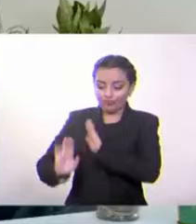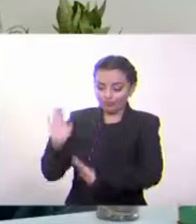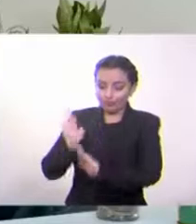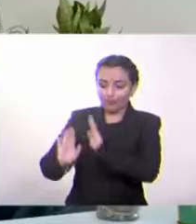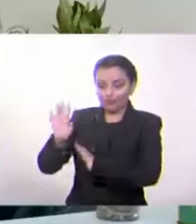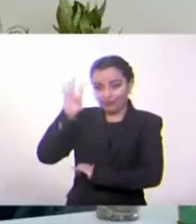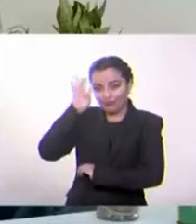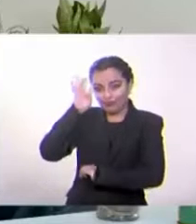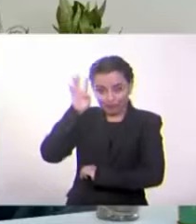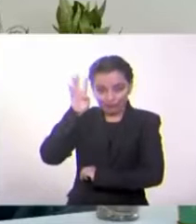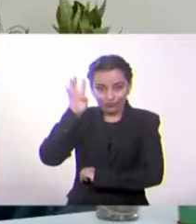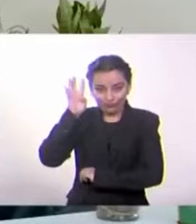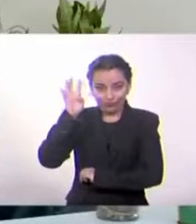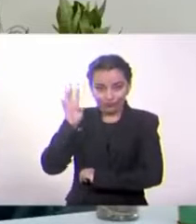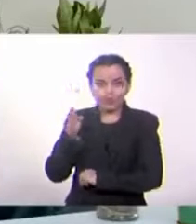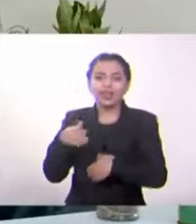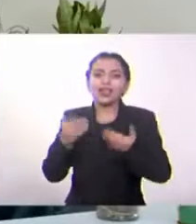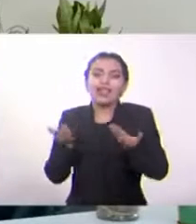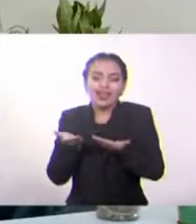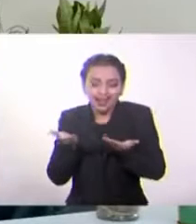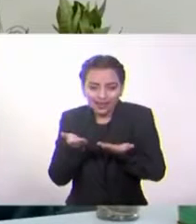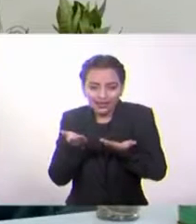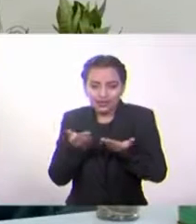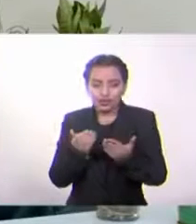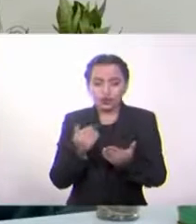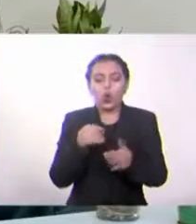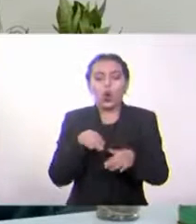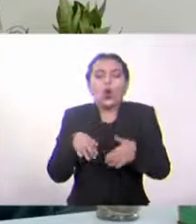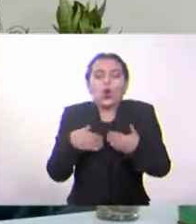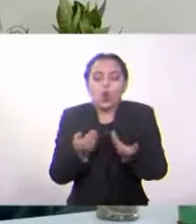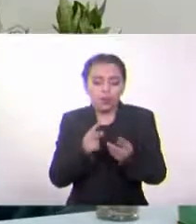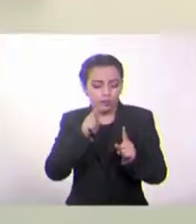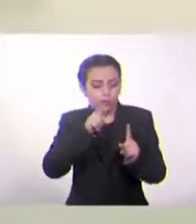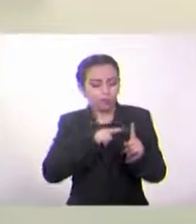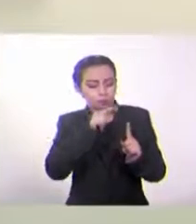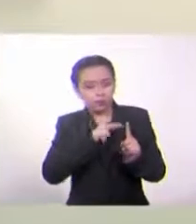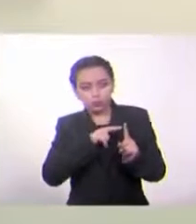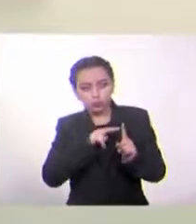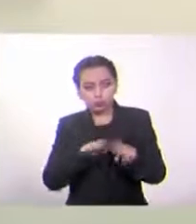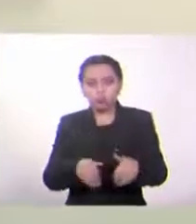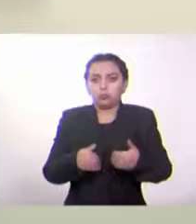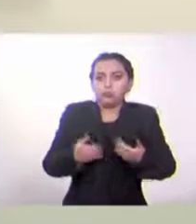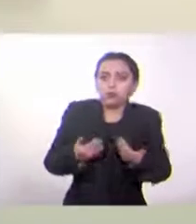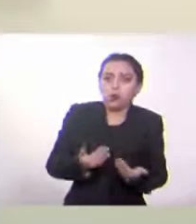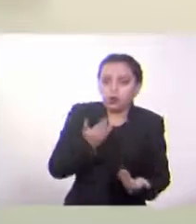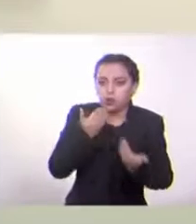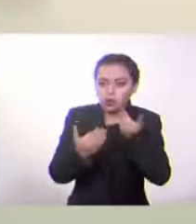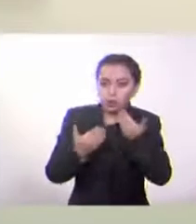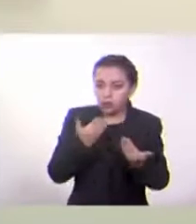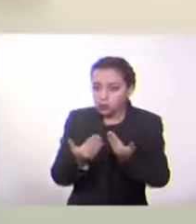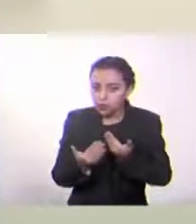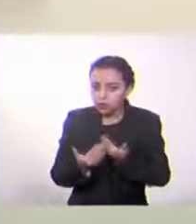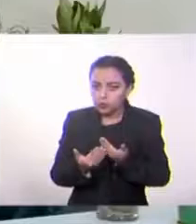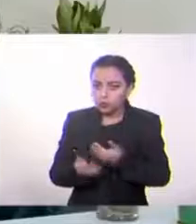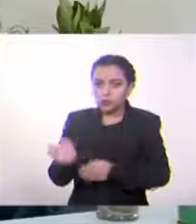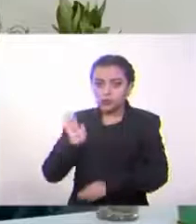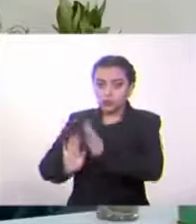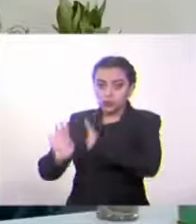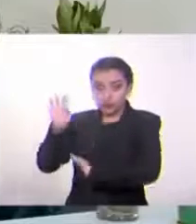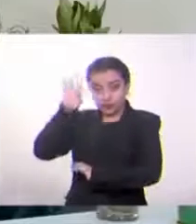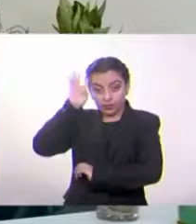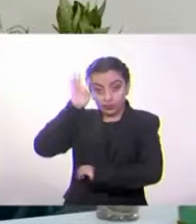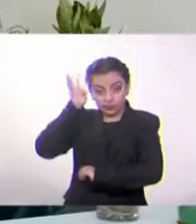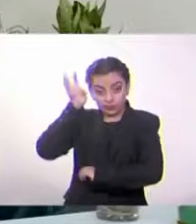es su función principal y qué es lo que el mito quiere transmitirnos. El mito, como muchas otras narraciones, lo